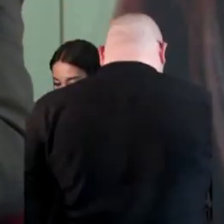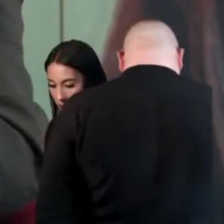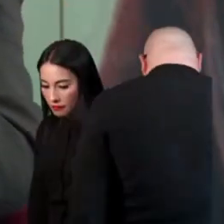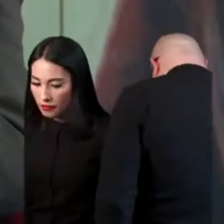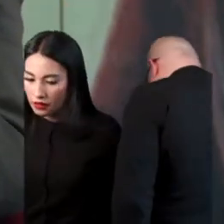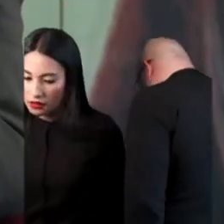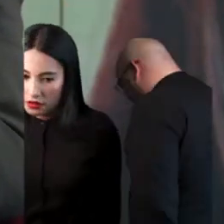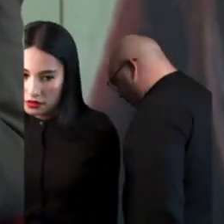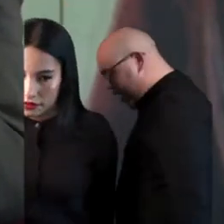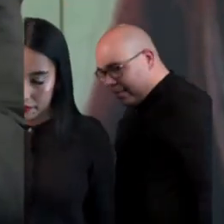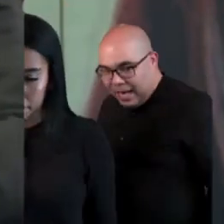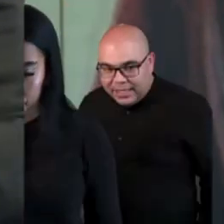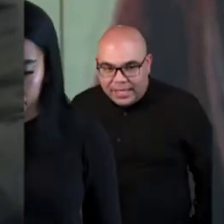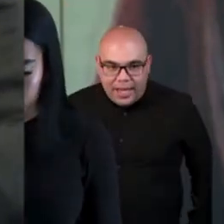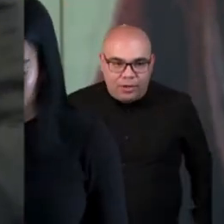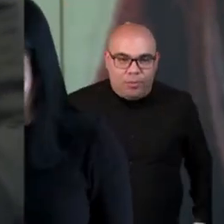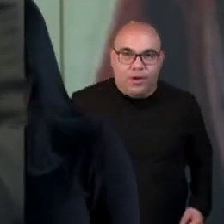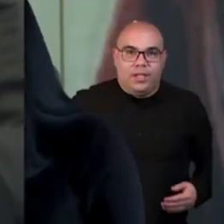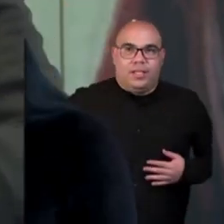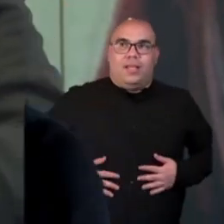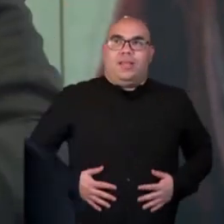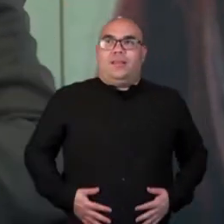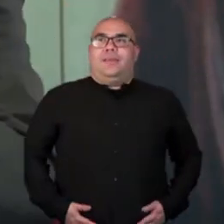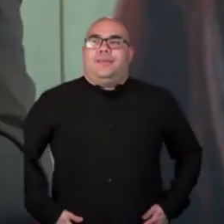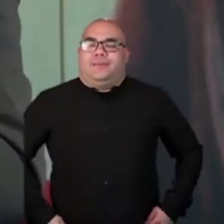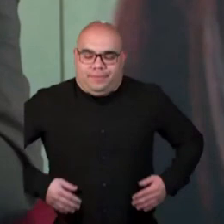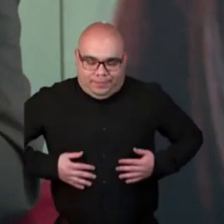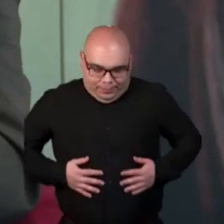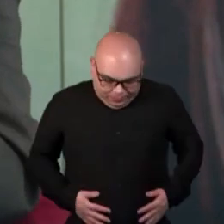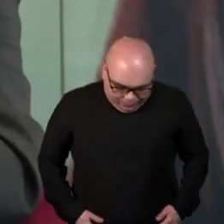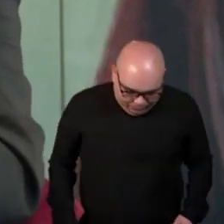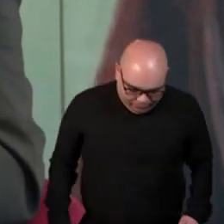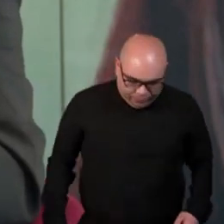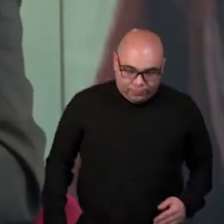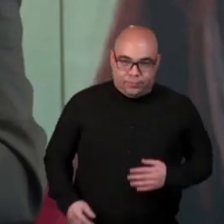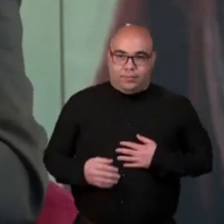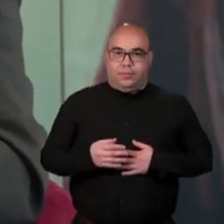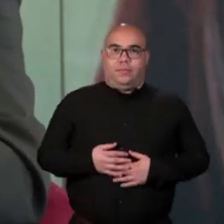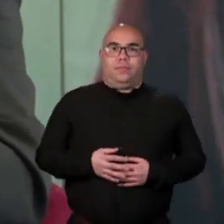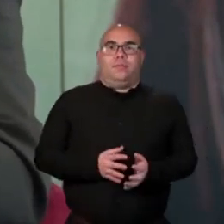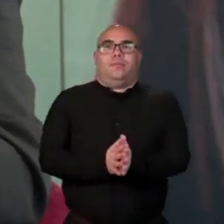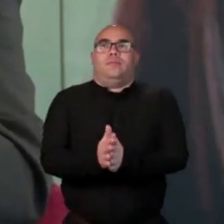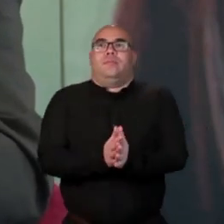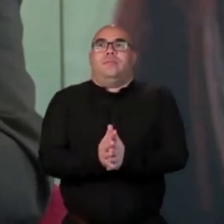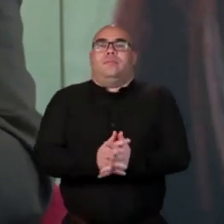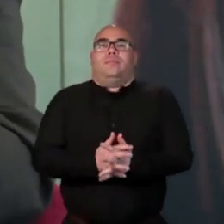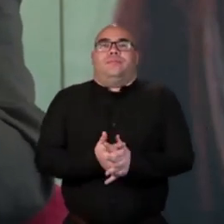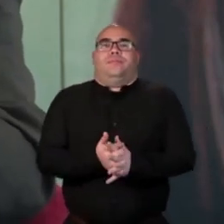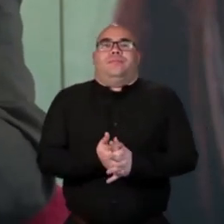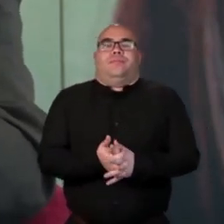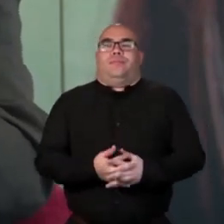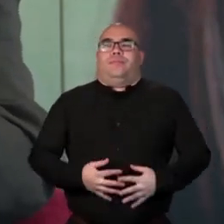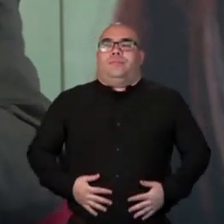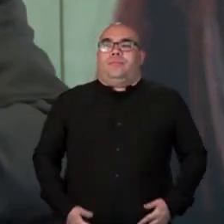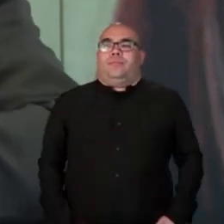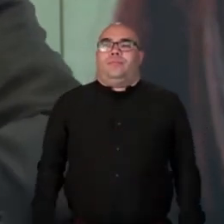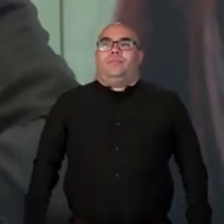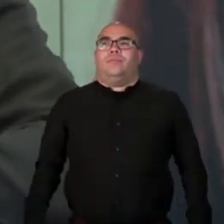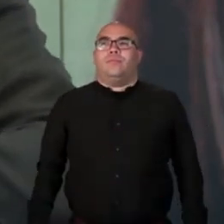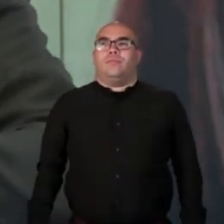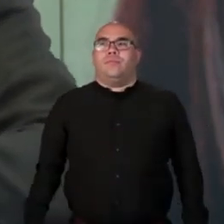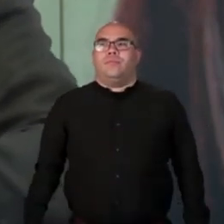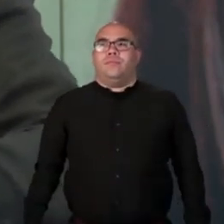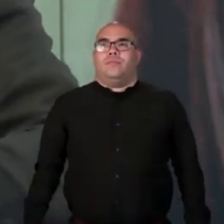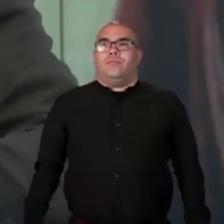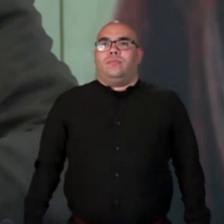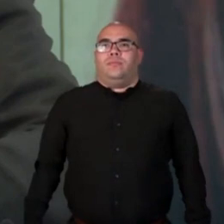nos han llevado también a pensar en una nueva forma de expresar la formación integral que caracteriza a la Javeriana, por la